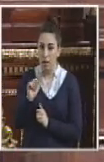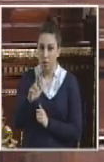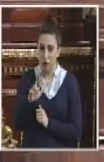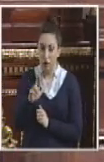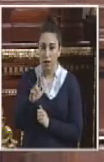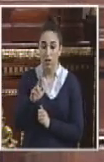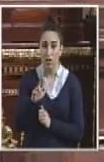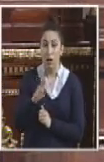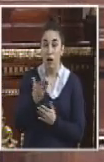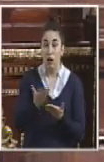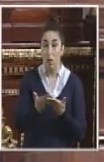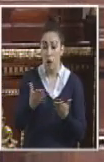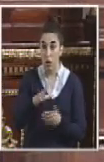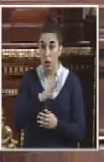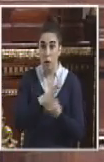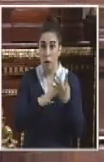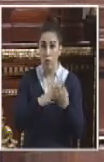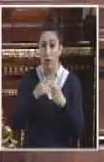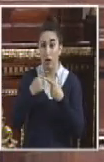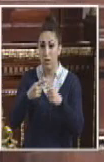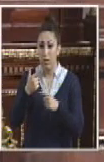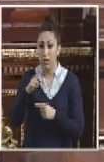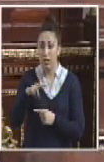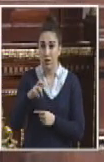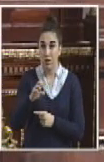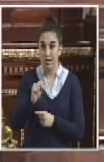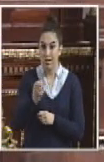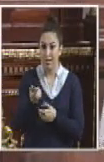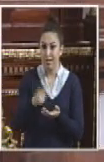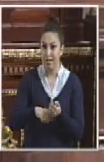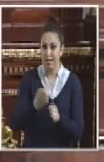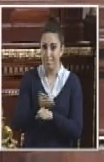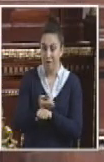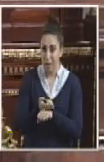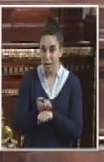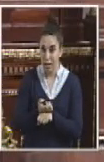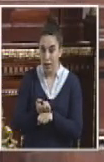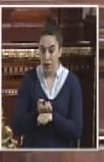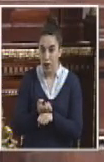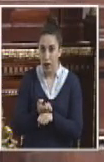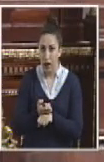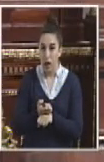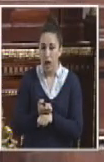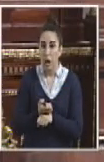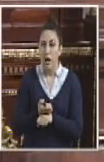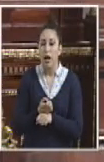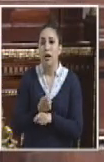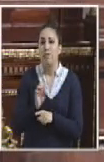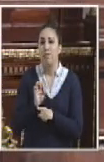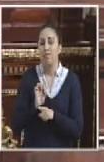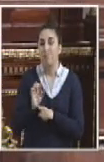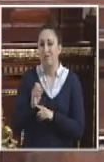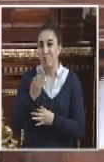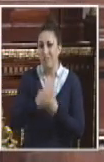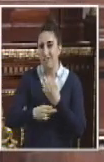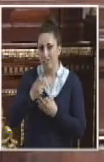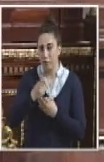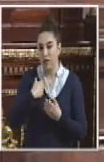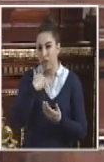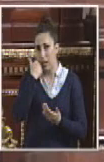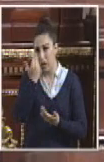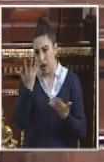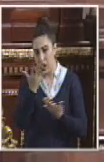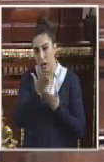tenemos 4 virus distintos. Y entonces esto tiene que ver con una propuesta que queremos